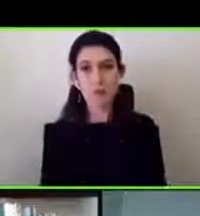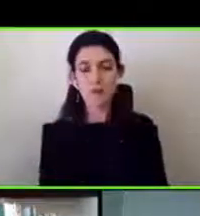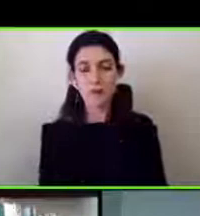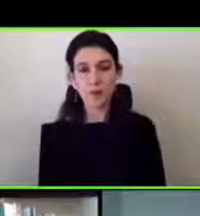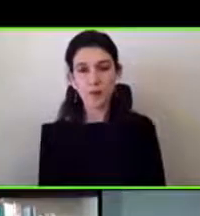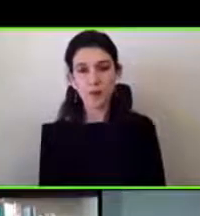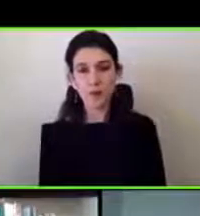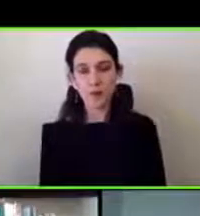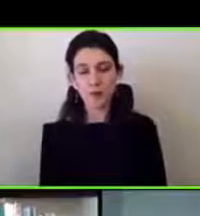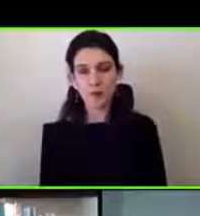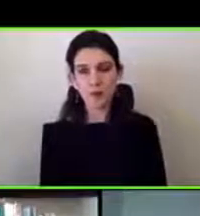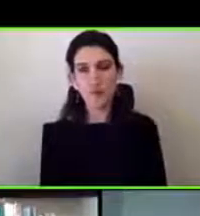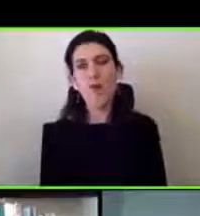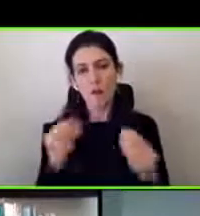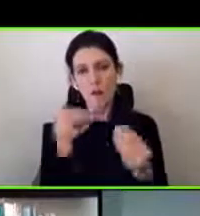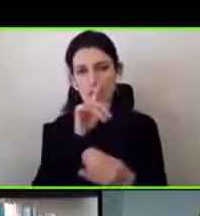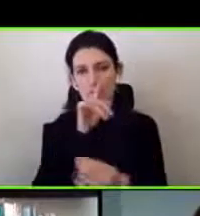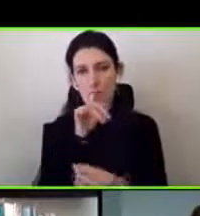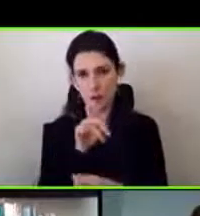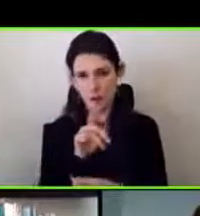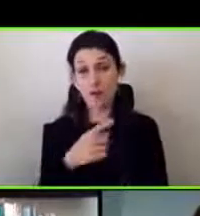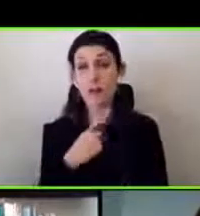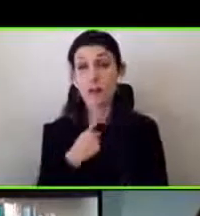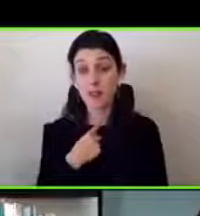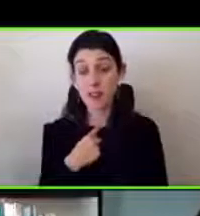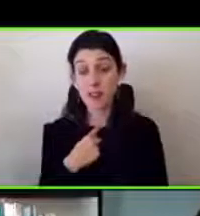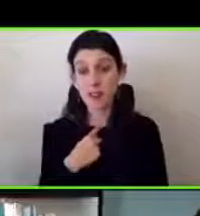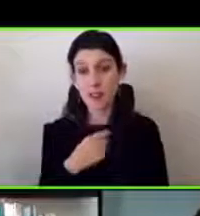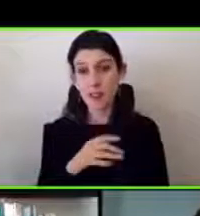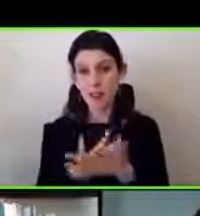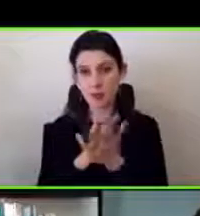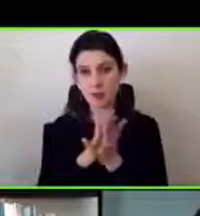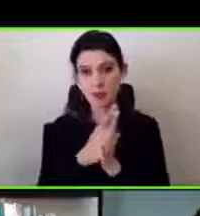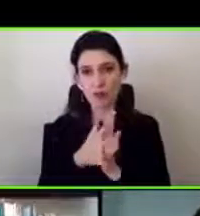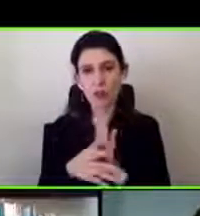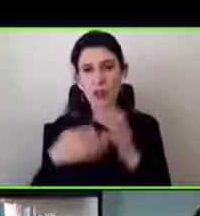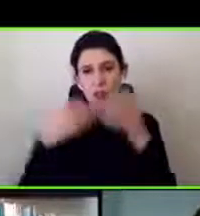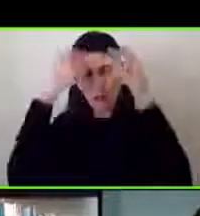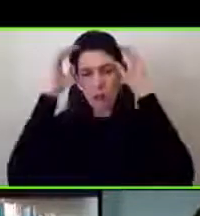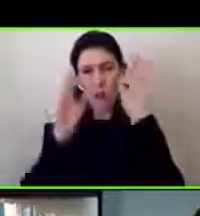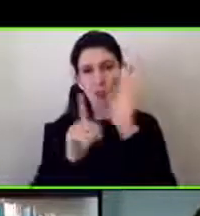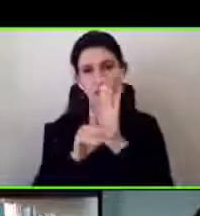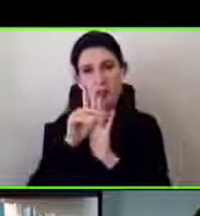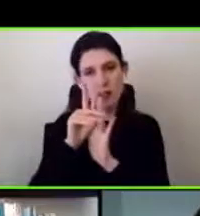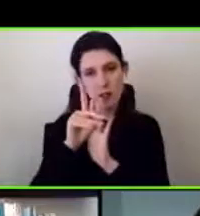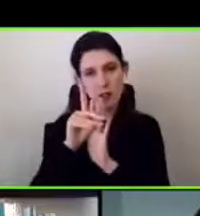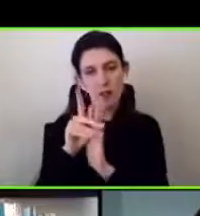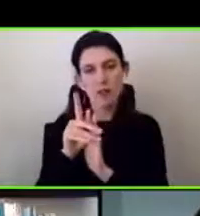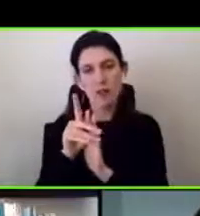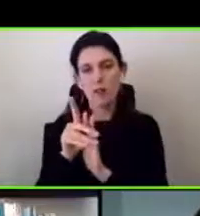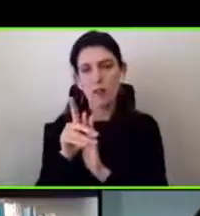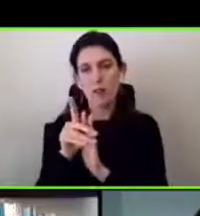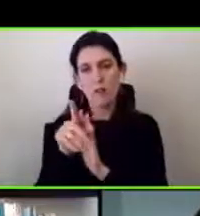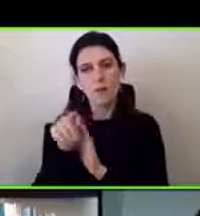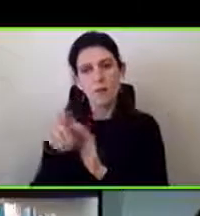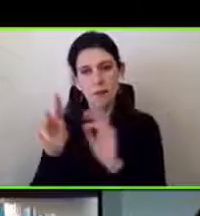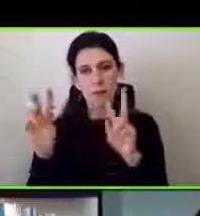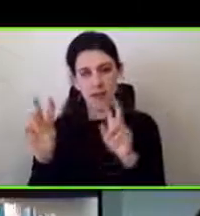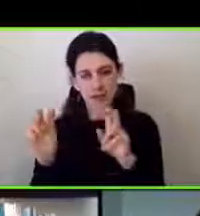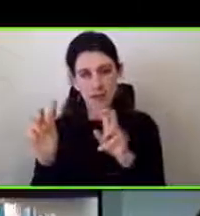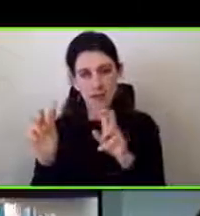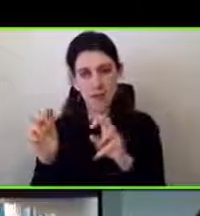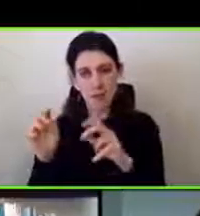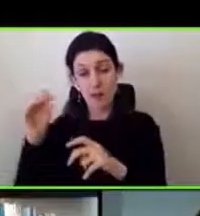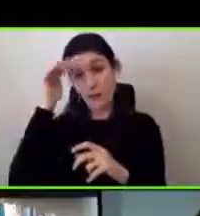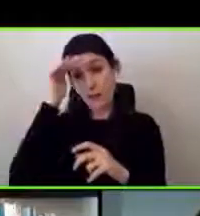Bueno, muy buena pregunta, muy interesante todo el tema del neurodesarrollo como ámbito de la experiencia